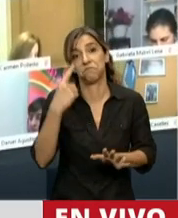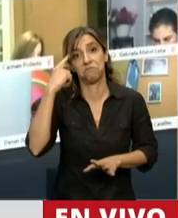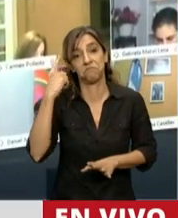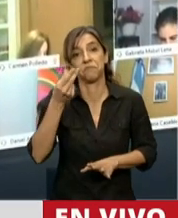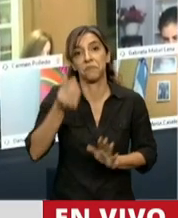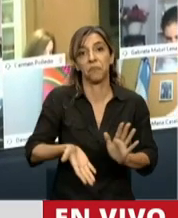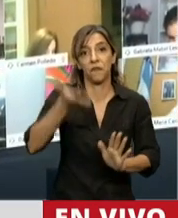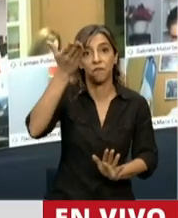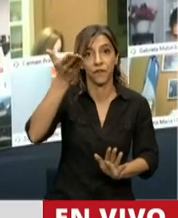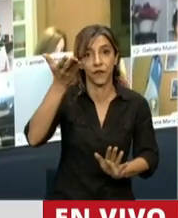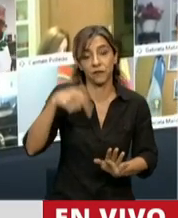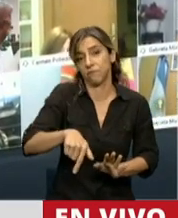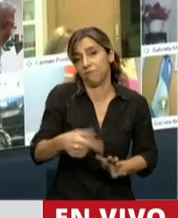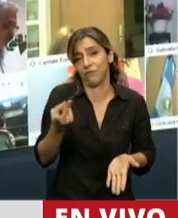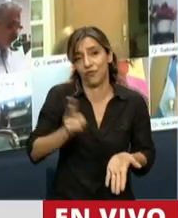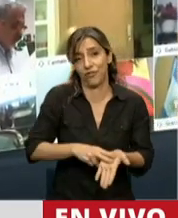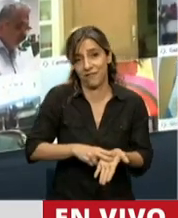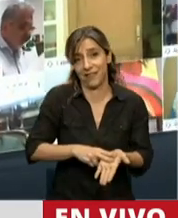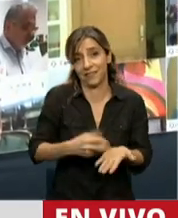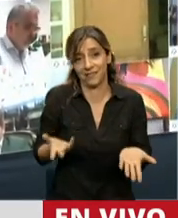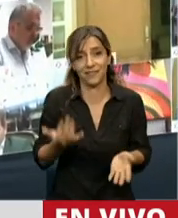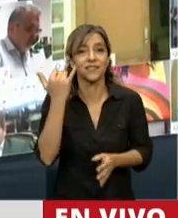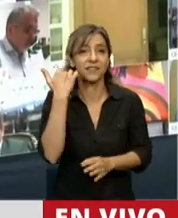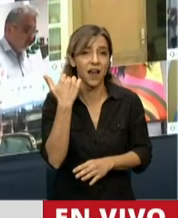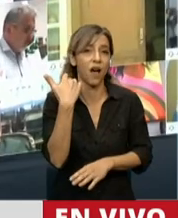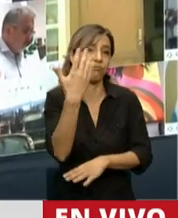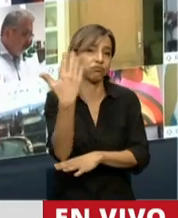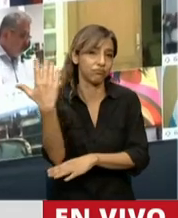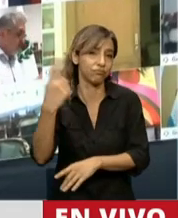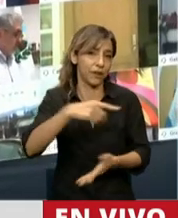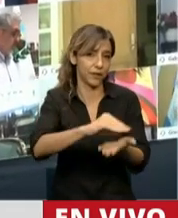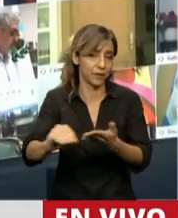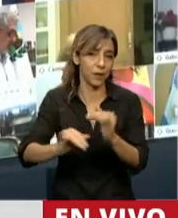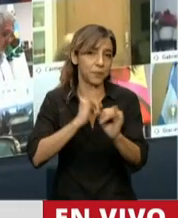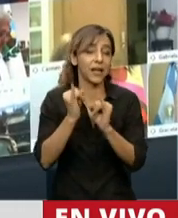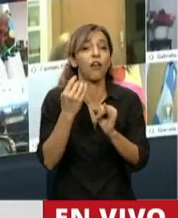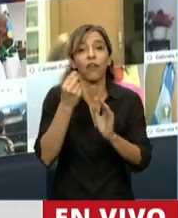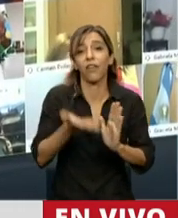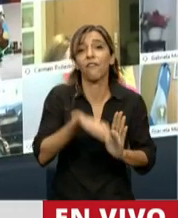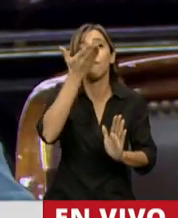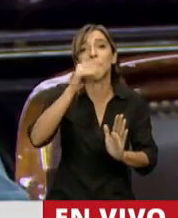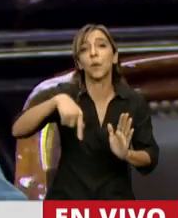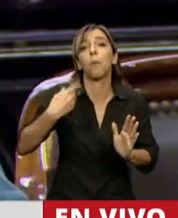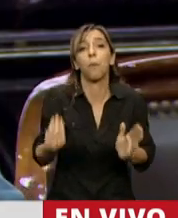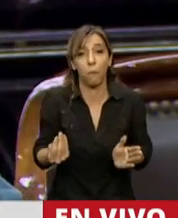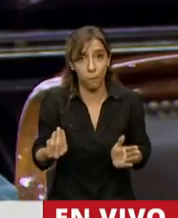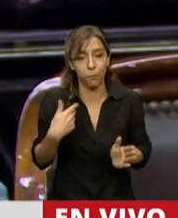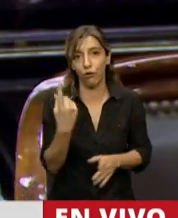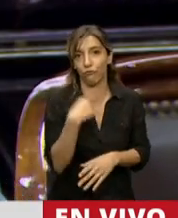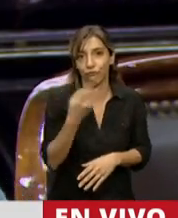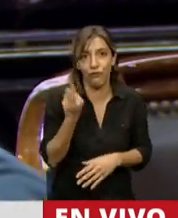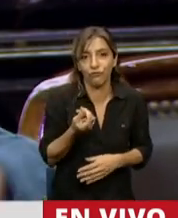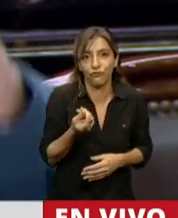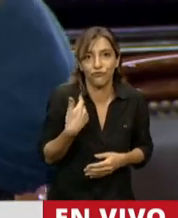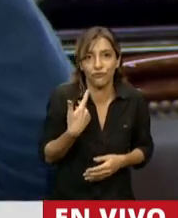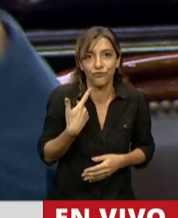se ha repetido acá una vez más, varios diputados propinantes, que la inflación es resultado exclusivamente del déficit fiscal financiado con